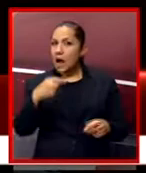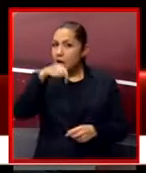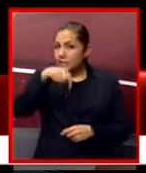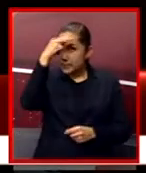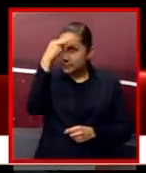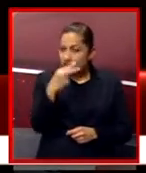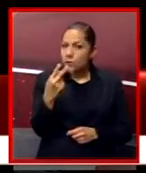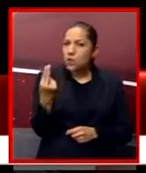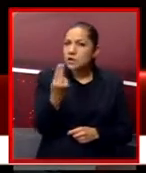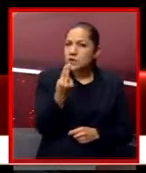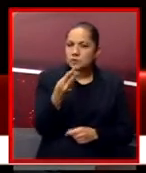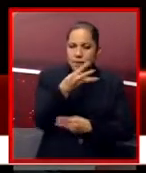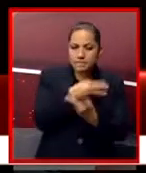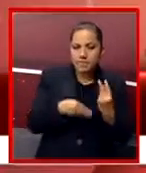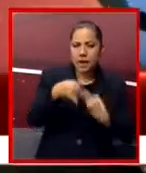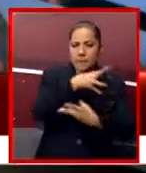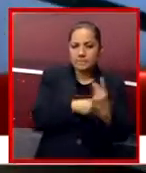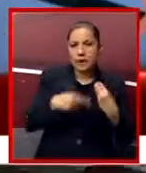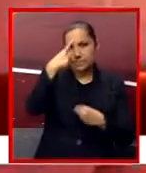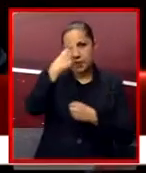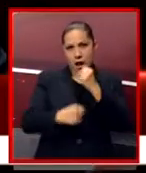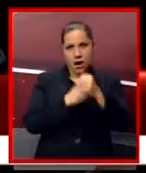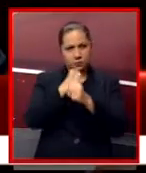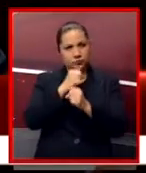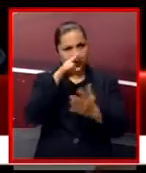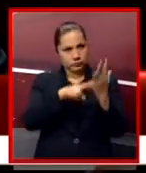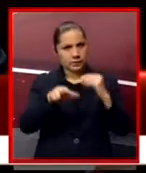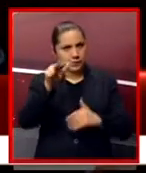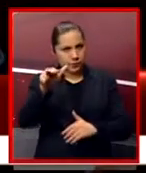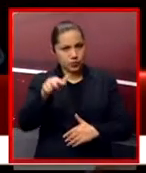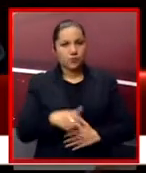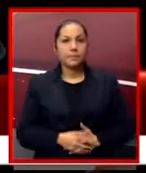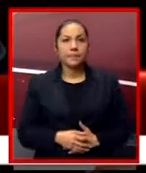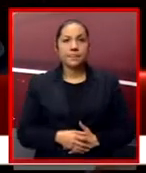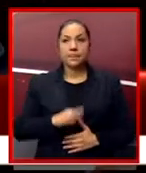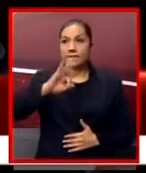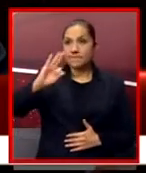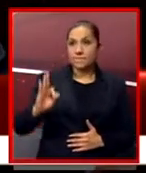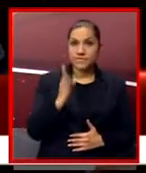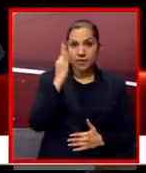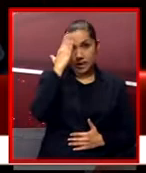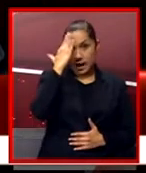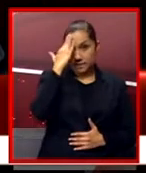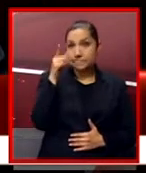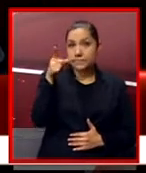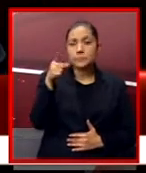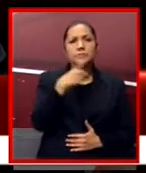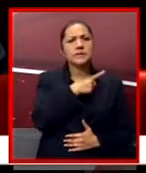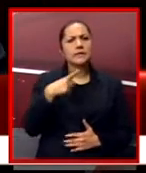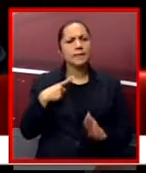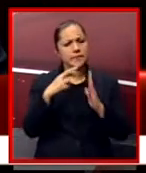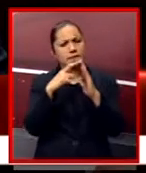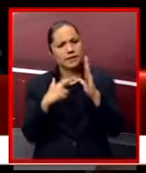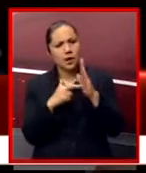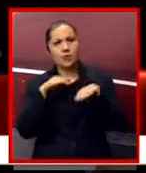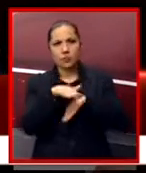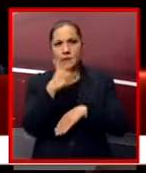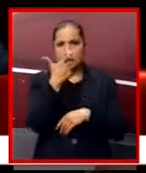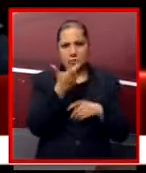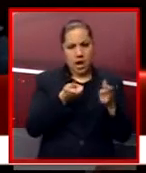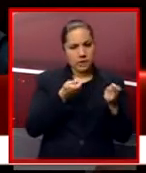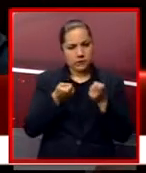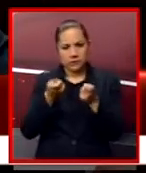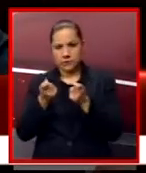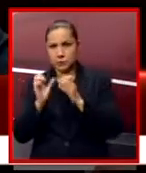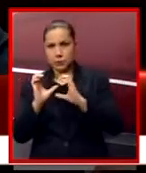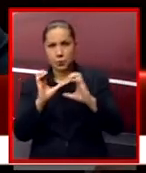el crecimiento en 2018. La Federación está rompiendo las reglas de disciplina financiera con las que mide